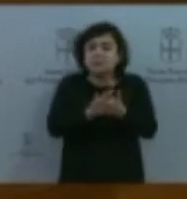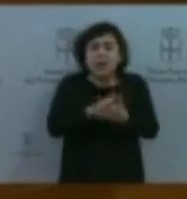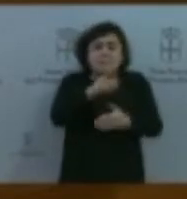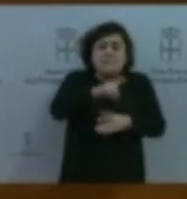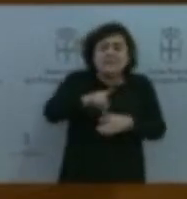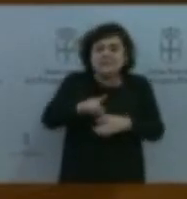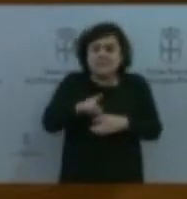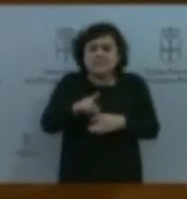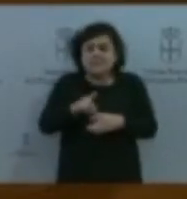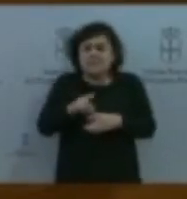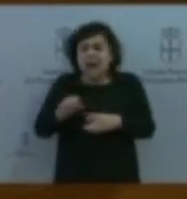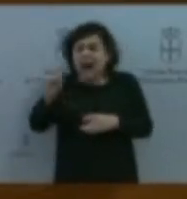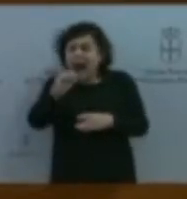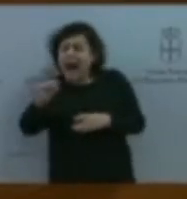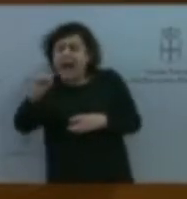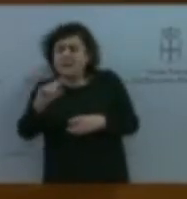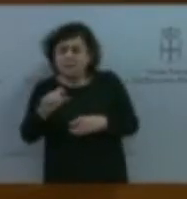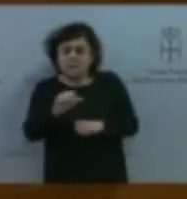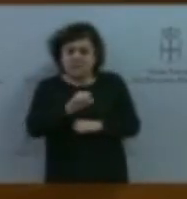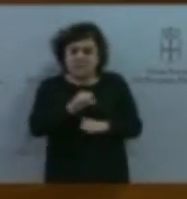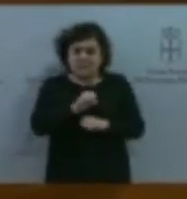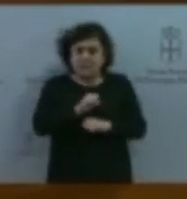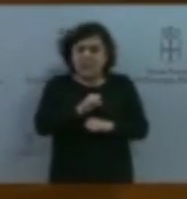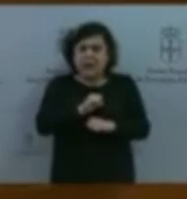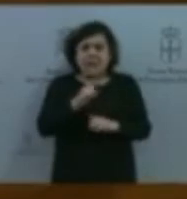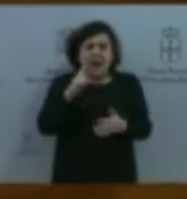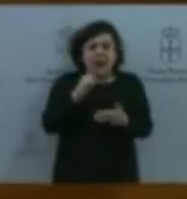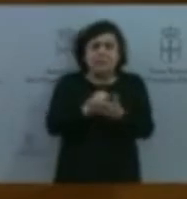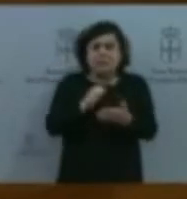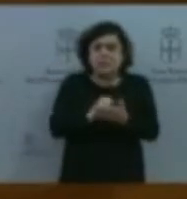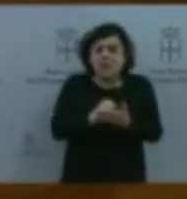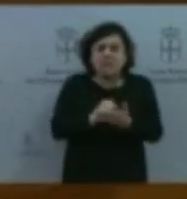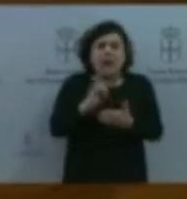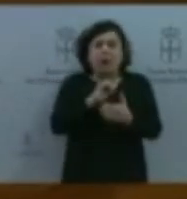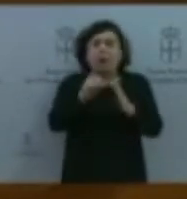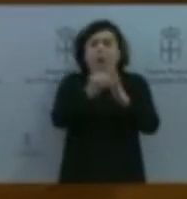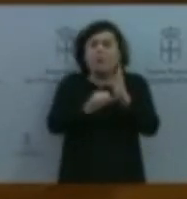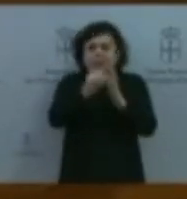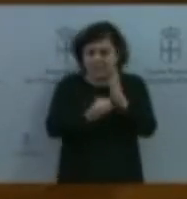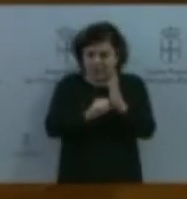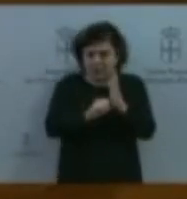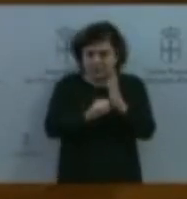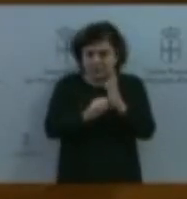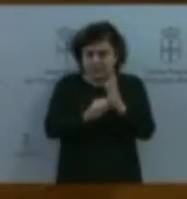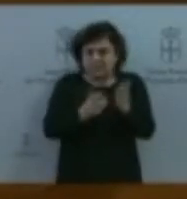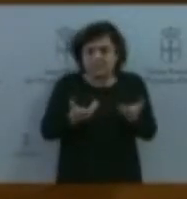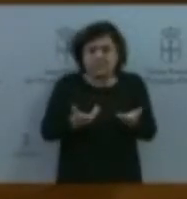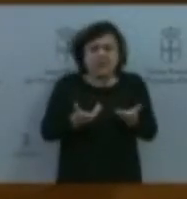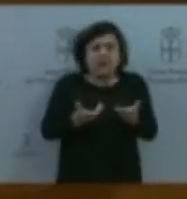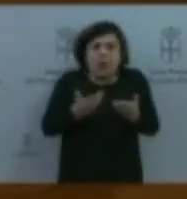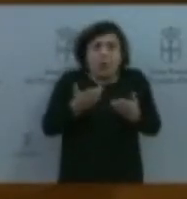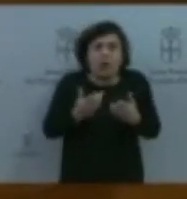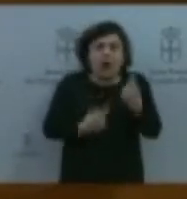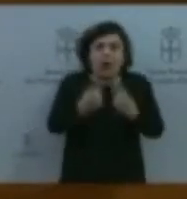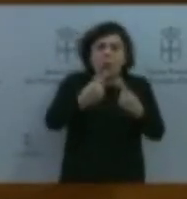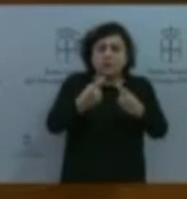para pruebas diagnósticas en algunos casos o para algunas operaciones. Había congestión en algunas especialidades de operaciones, ¿no? Con lo cual había un problema